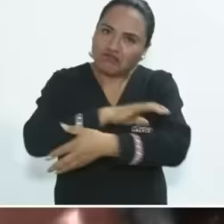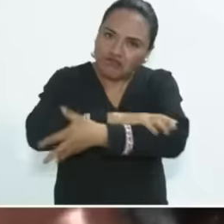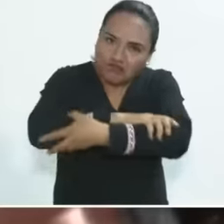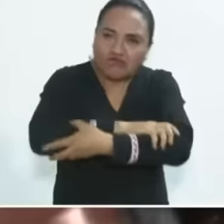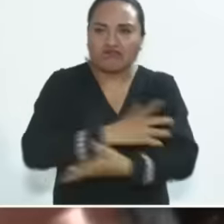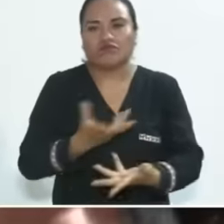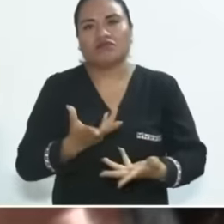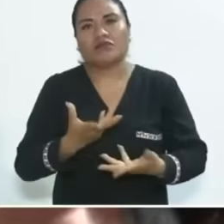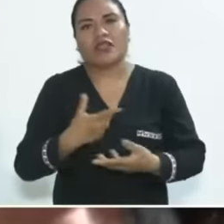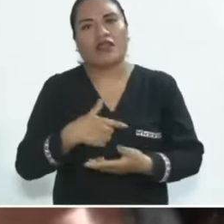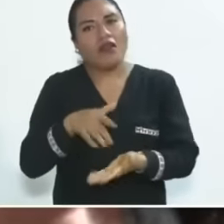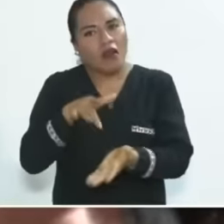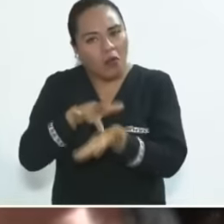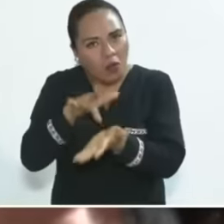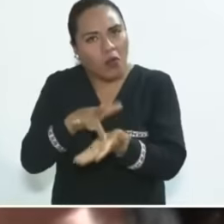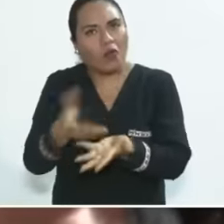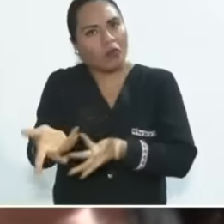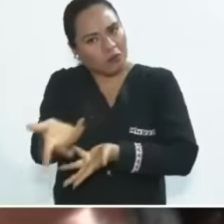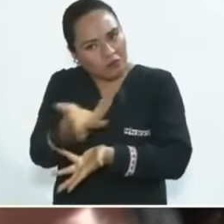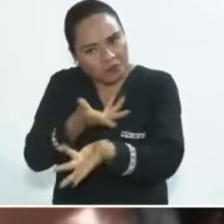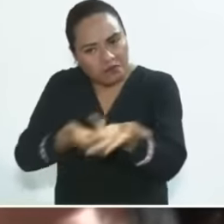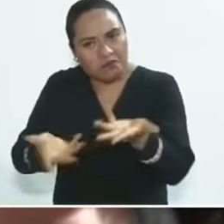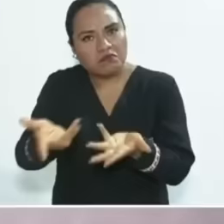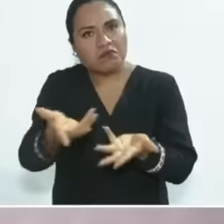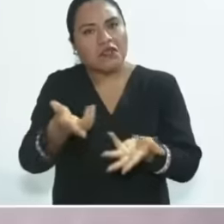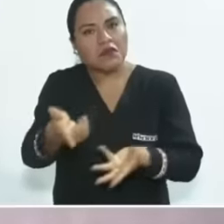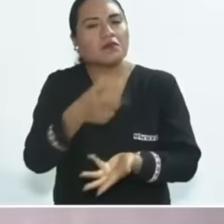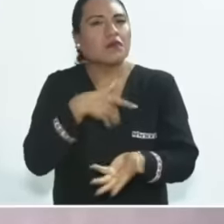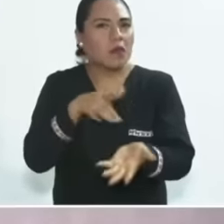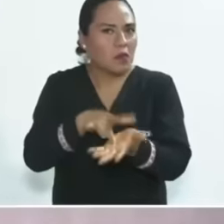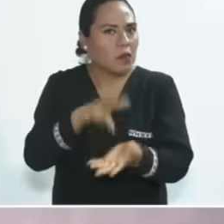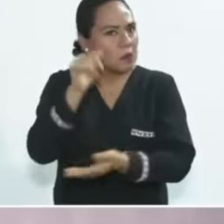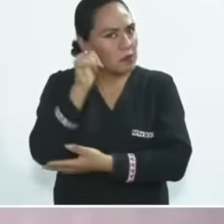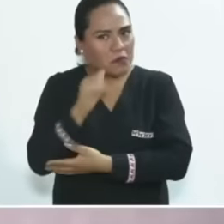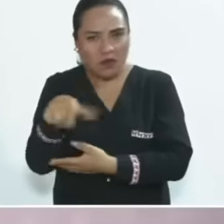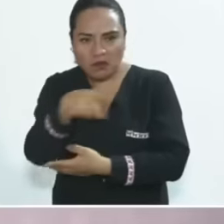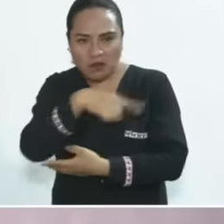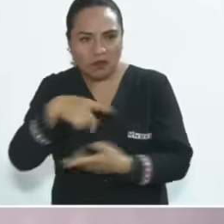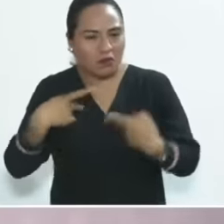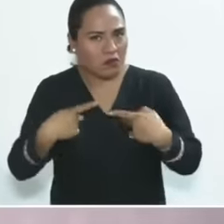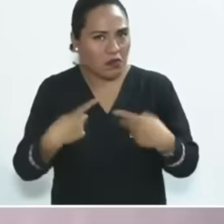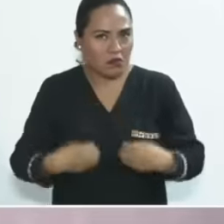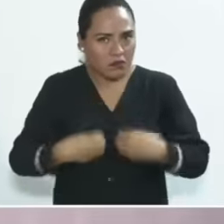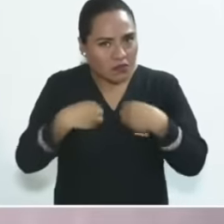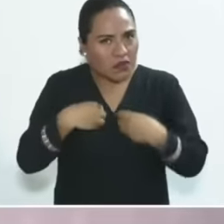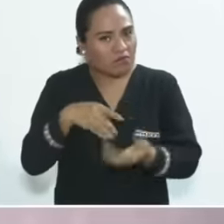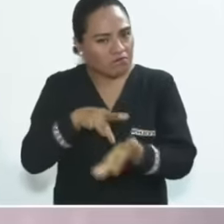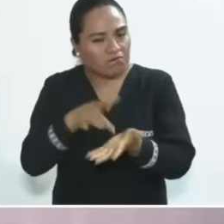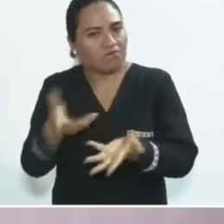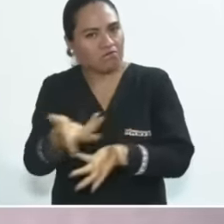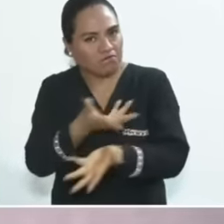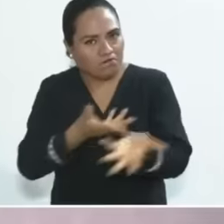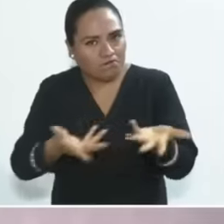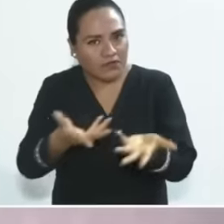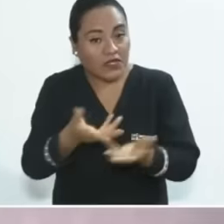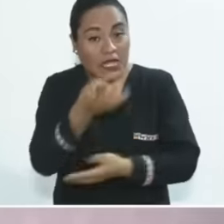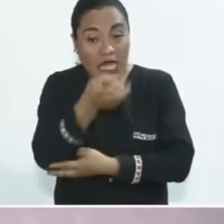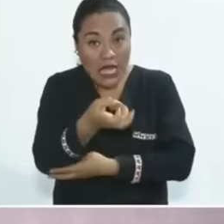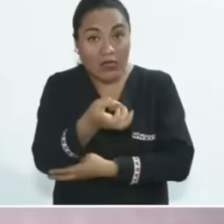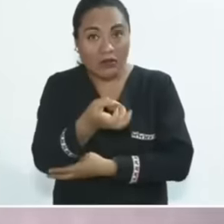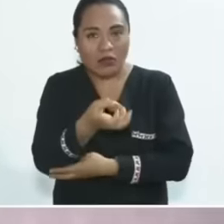solidaridad. Se ayudan mutuamente. Todo eso es parte de la